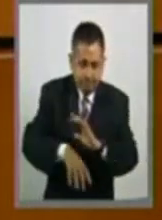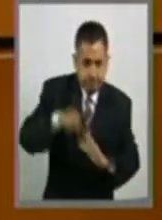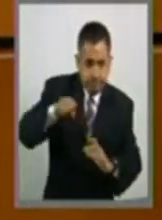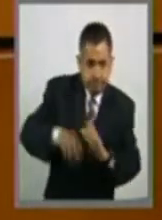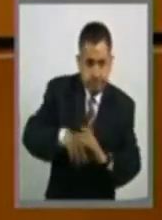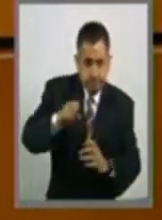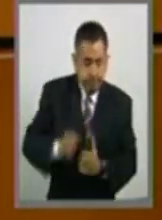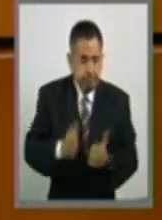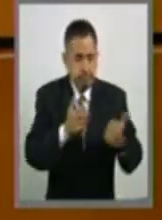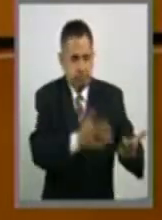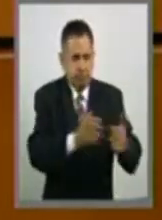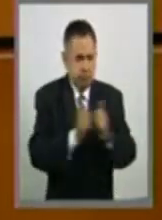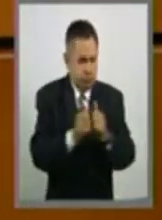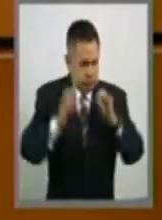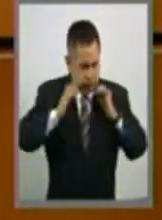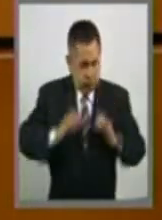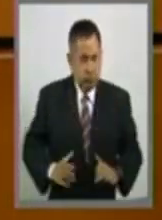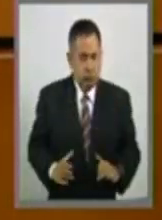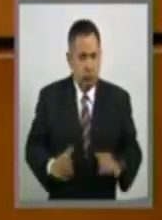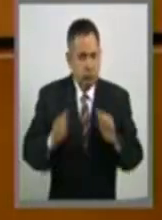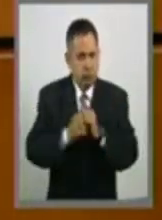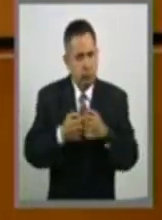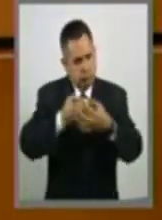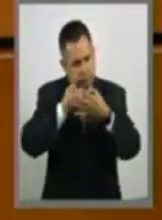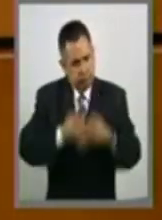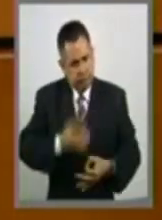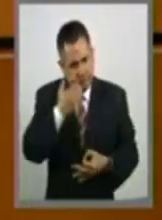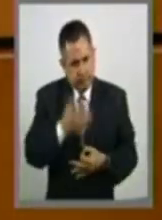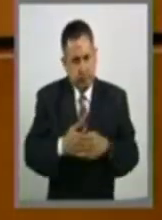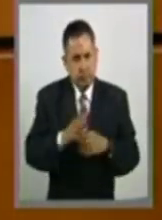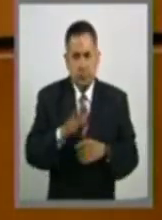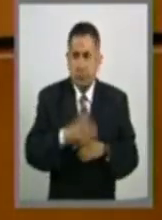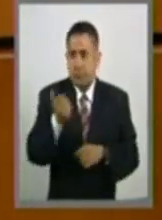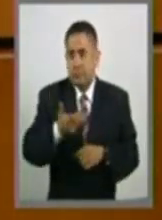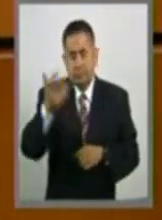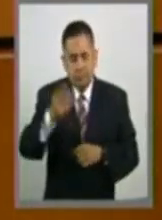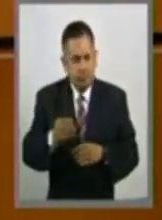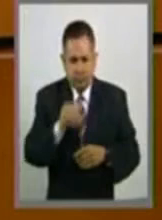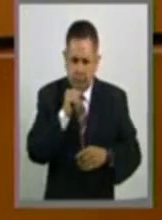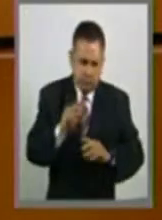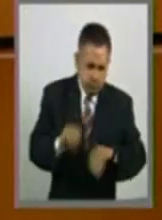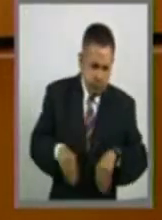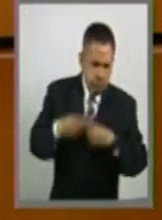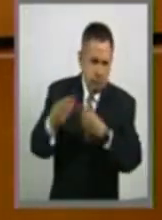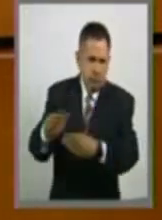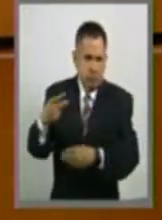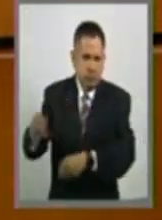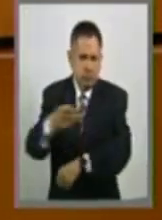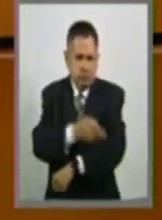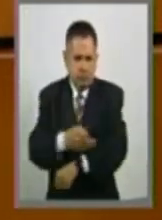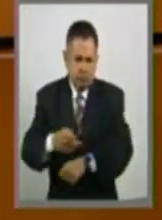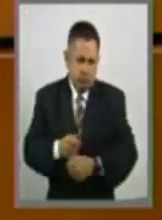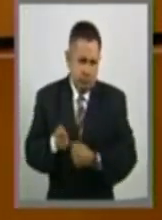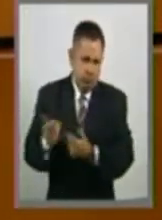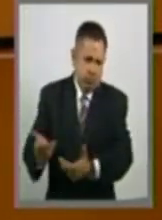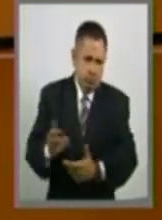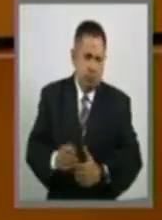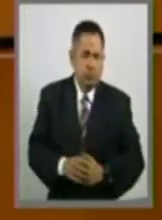deberá entregar el cuerpo dignificado y sin costo alguno para sus